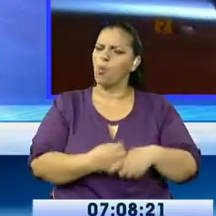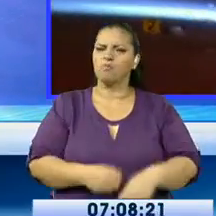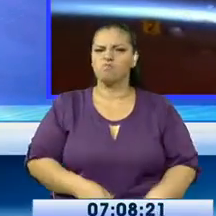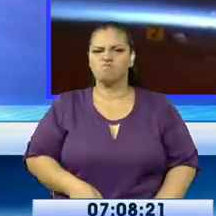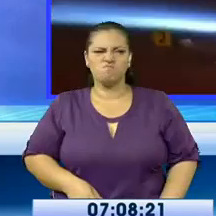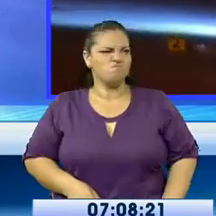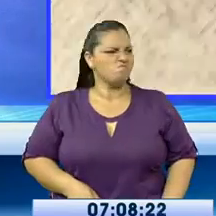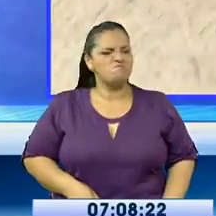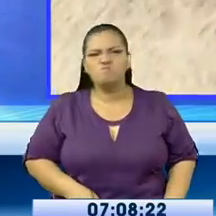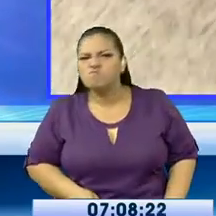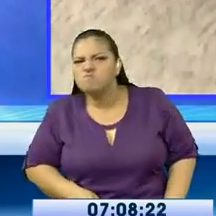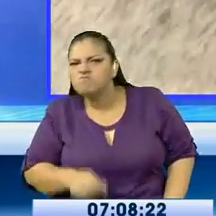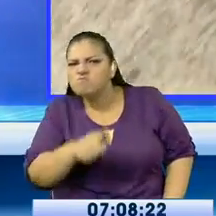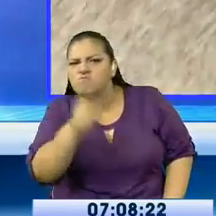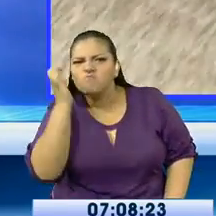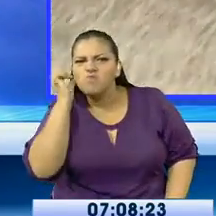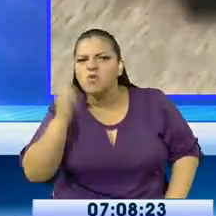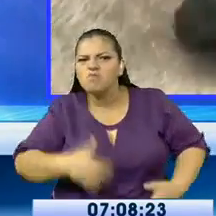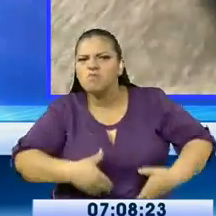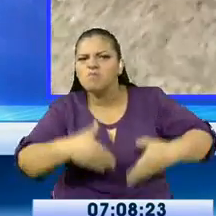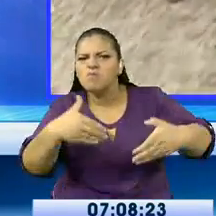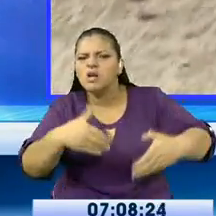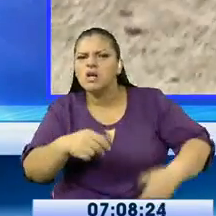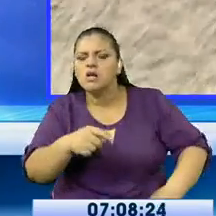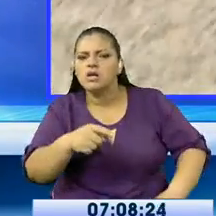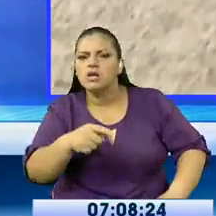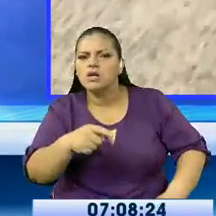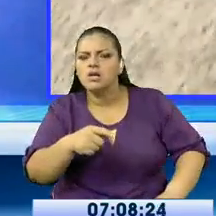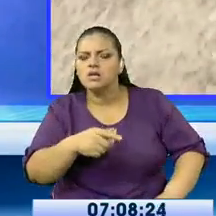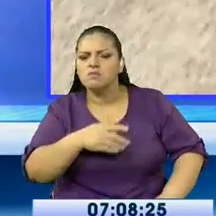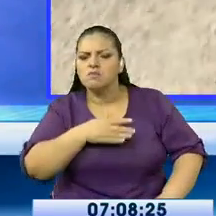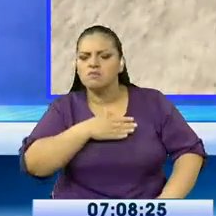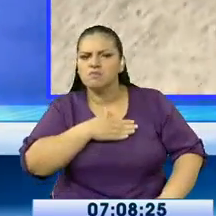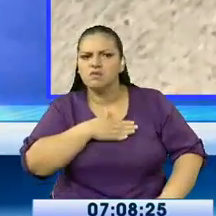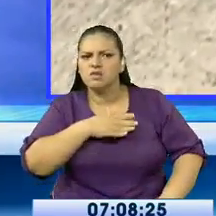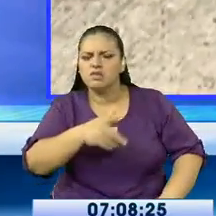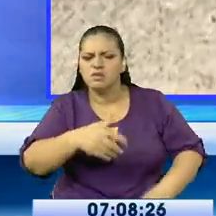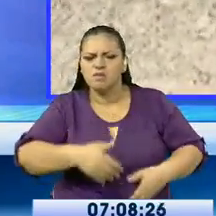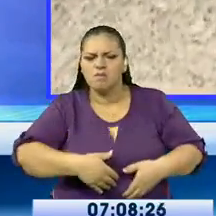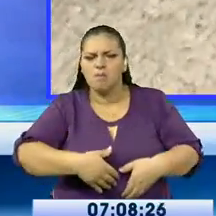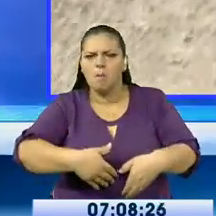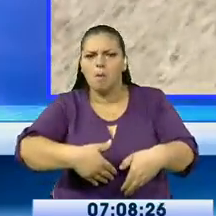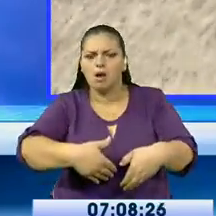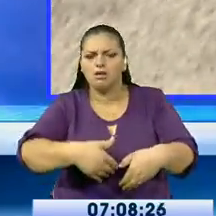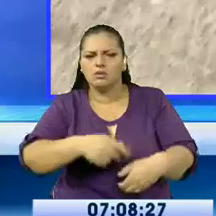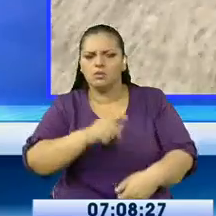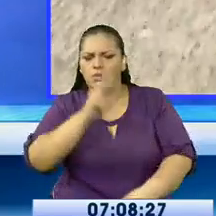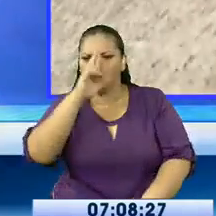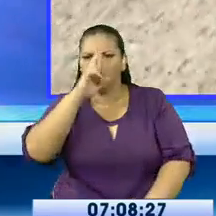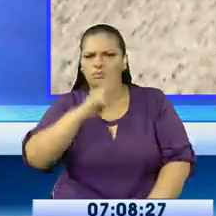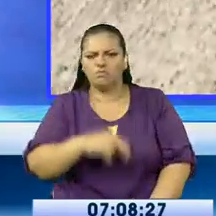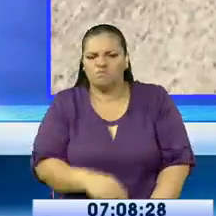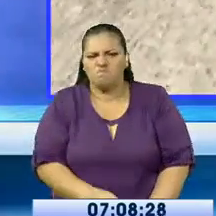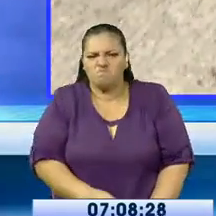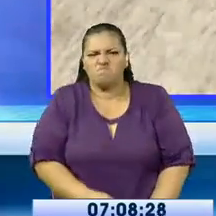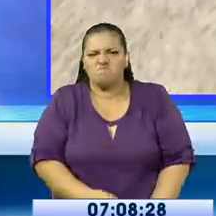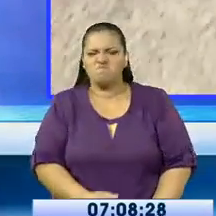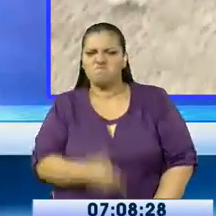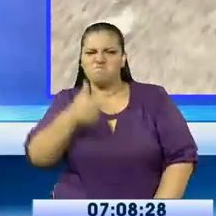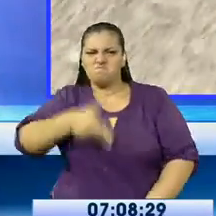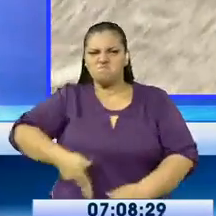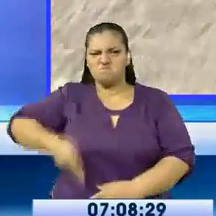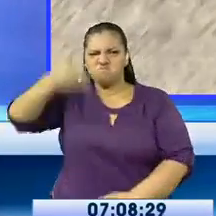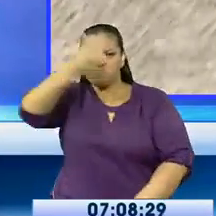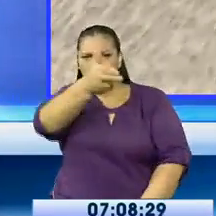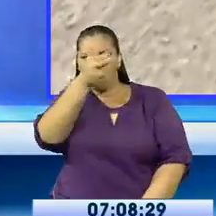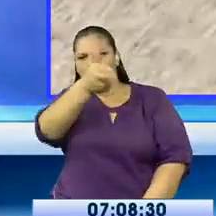gestación? Es porque netamente la maldad existe, ¿no? Entonces, claro. Sabemos que de una u otra forma el corazón